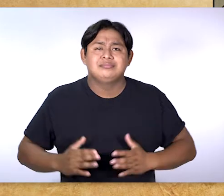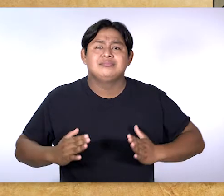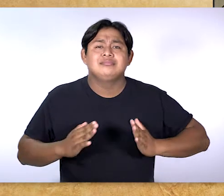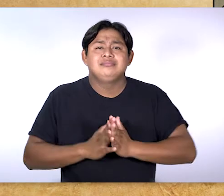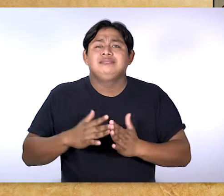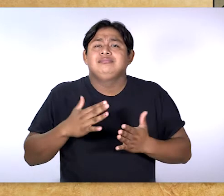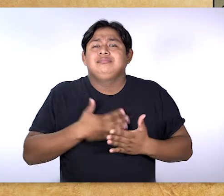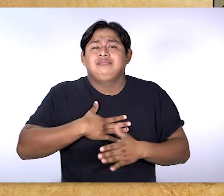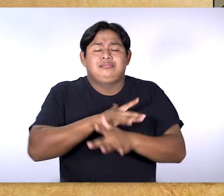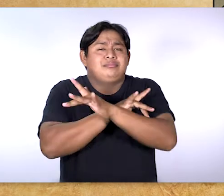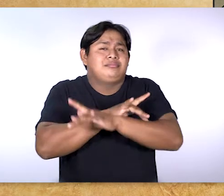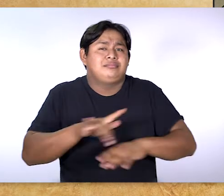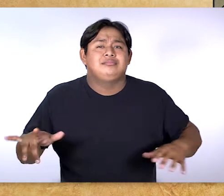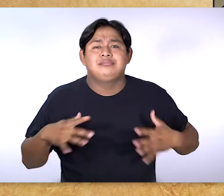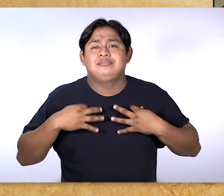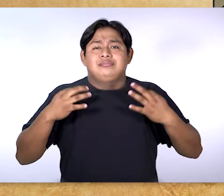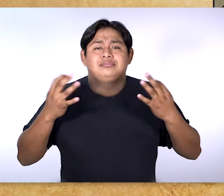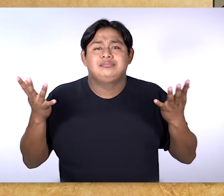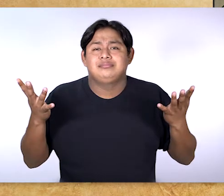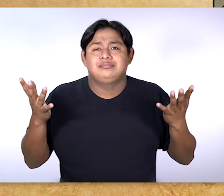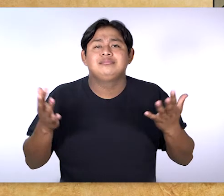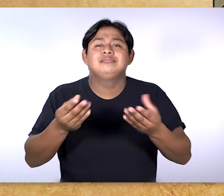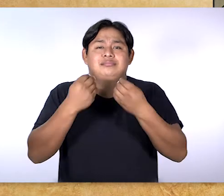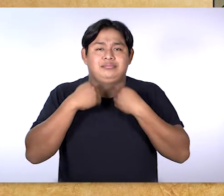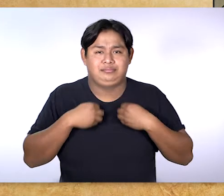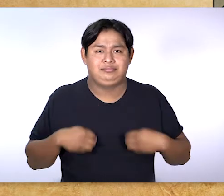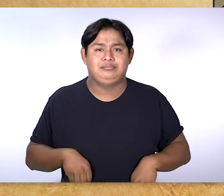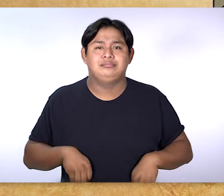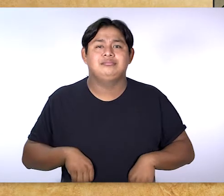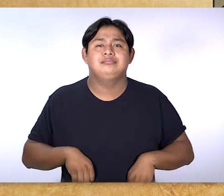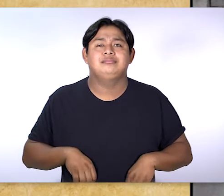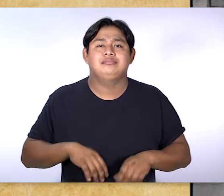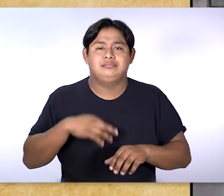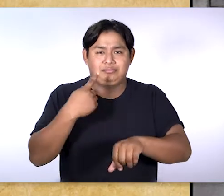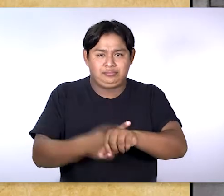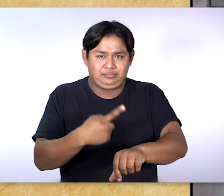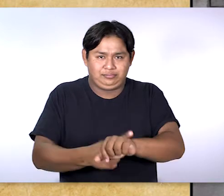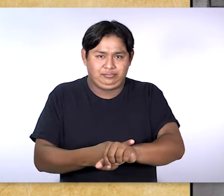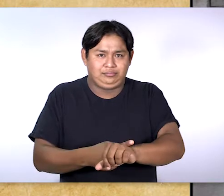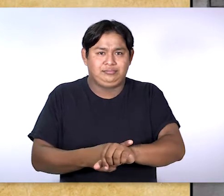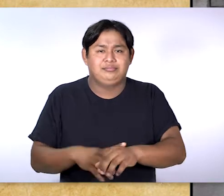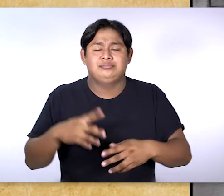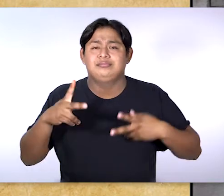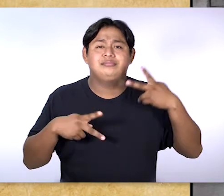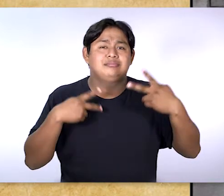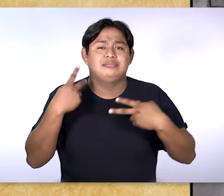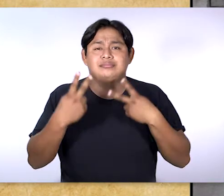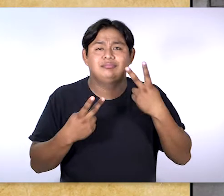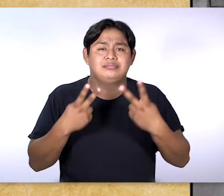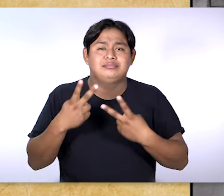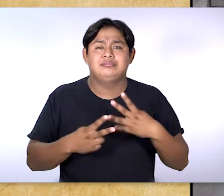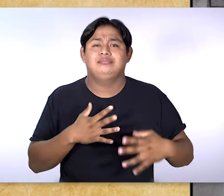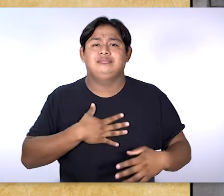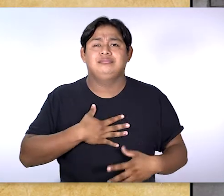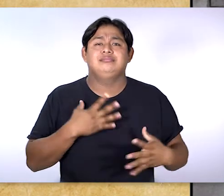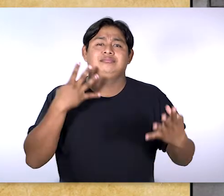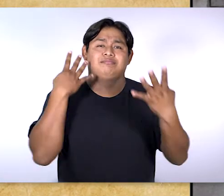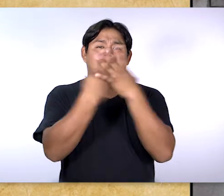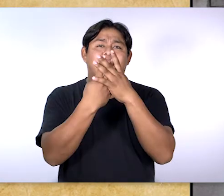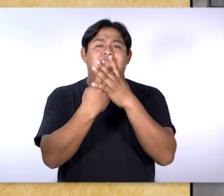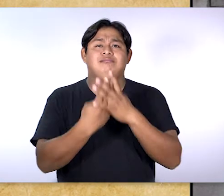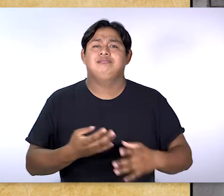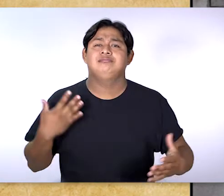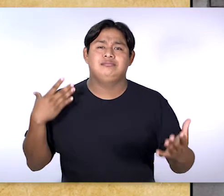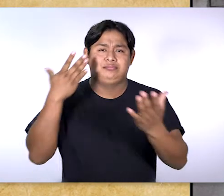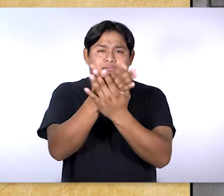cárcel y vinieron a verme. Entonces los justos preguntarán: Señor, ¿cuándo te vimos con hambre y te